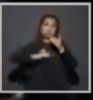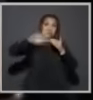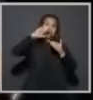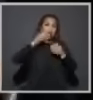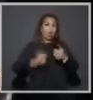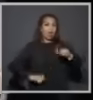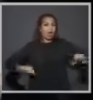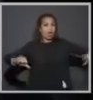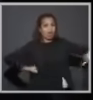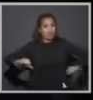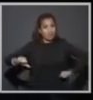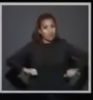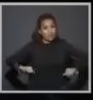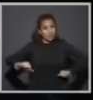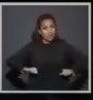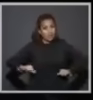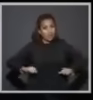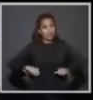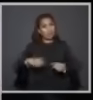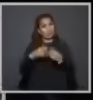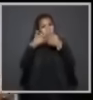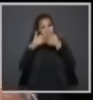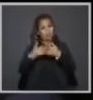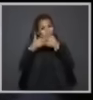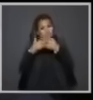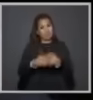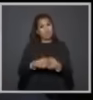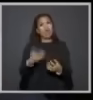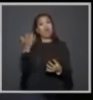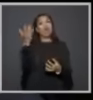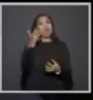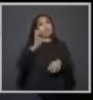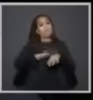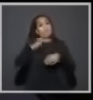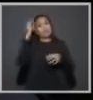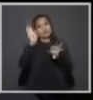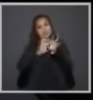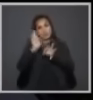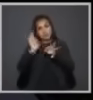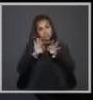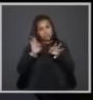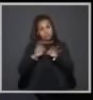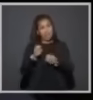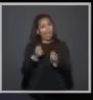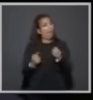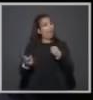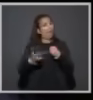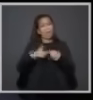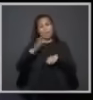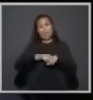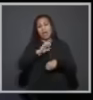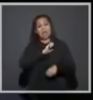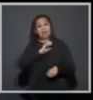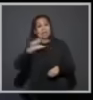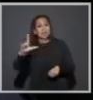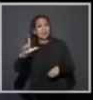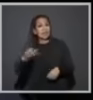productivas, crear empleos, algo muy especial, atender a los